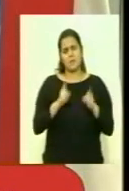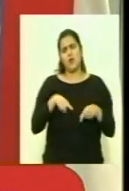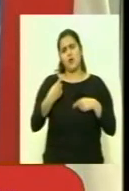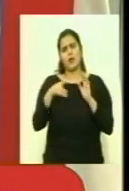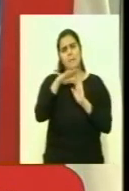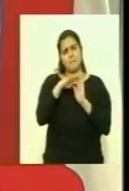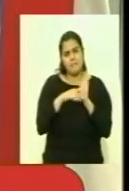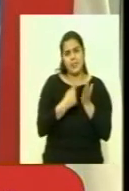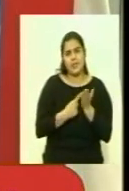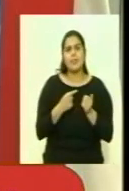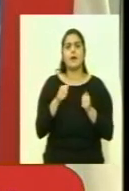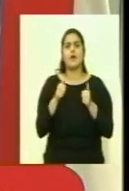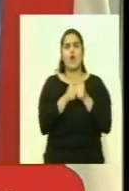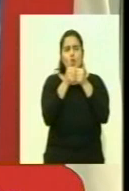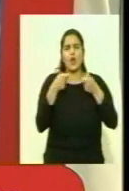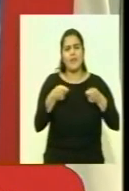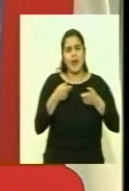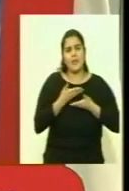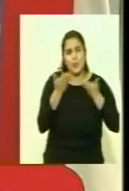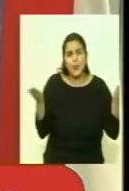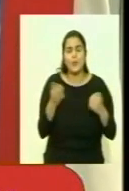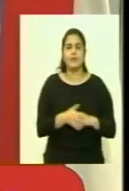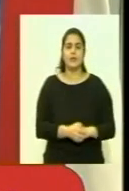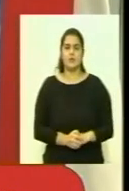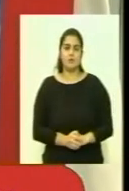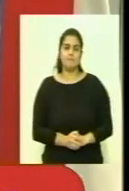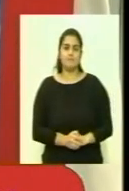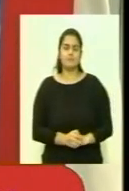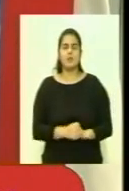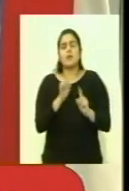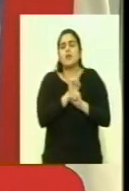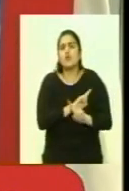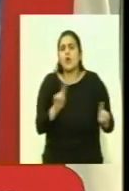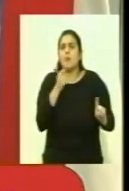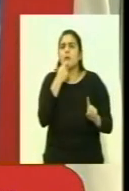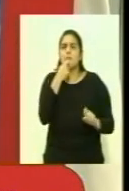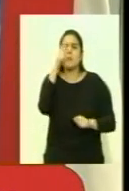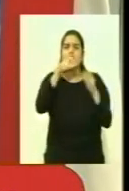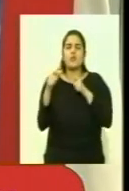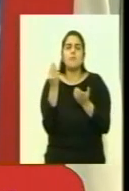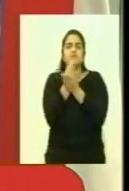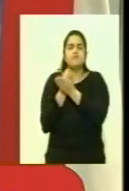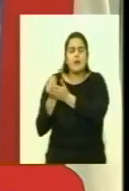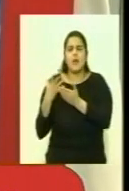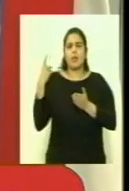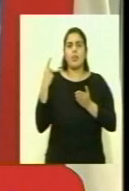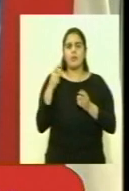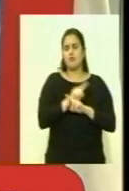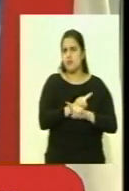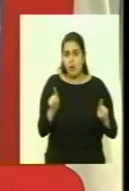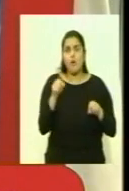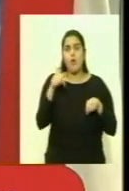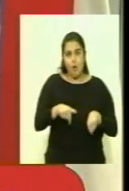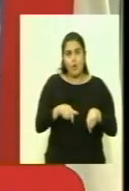la de control del gasto público, como evitar nombramientos innecesarios, ha hecho que hoy